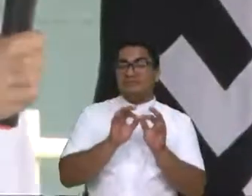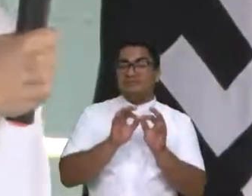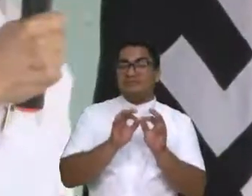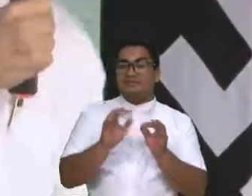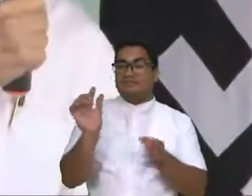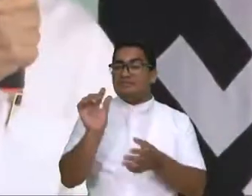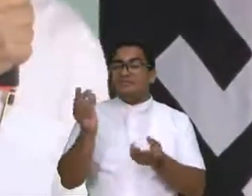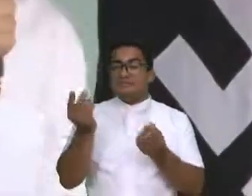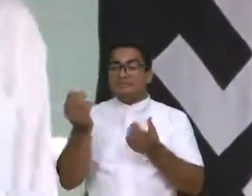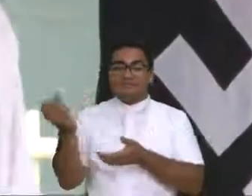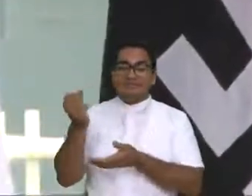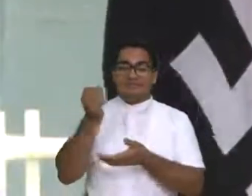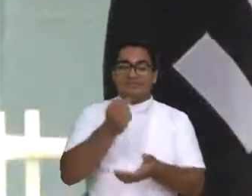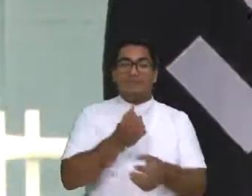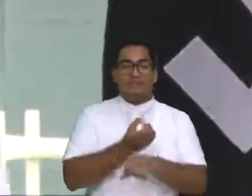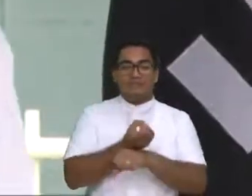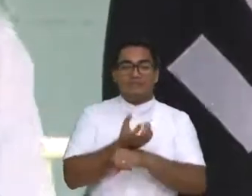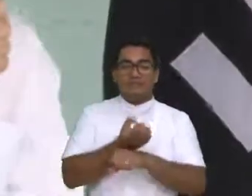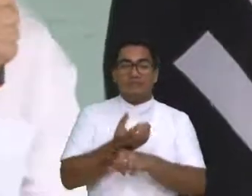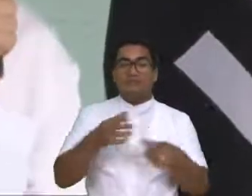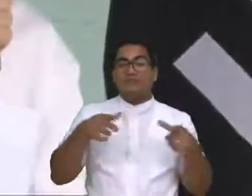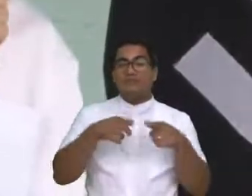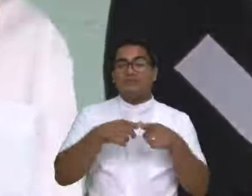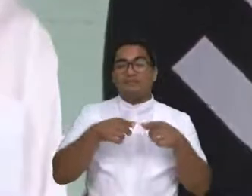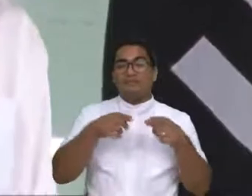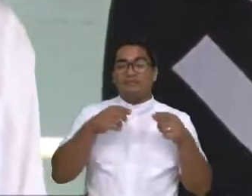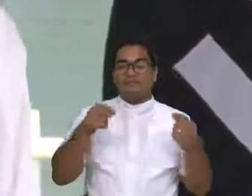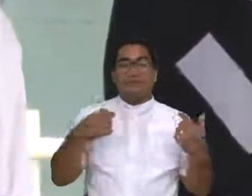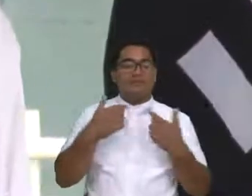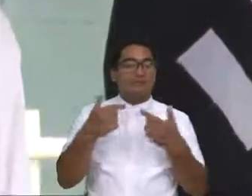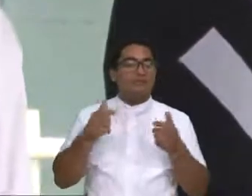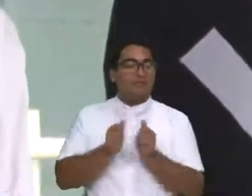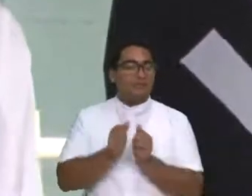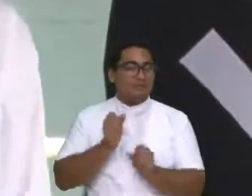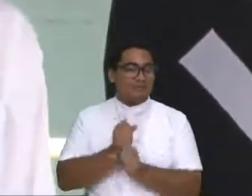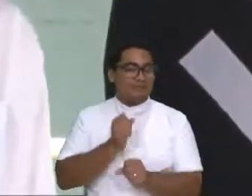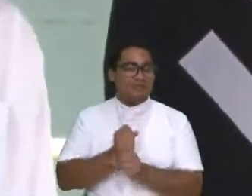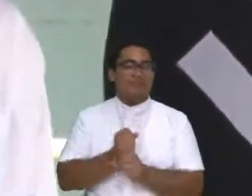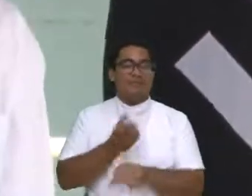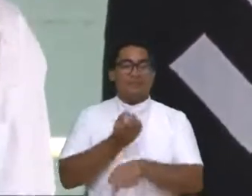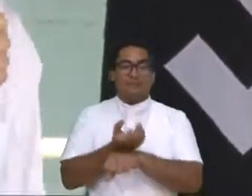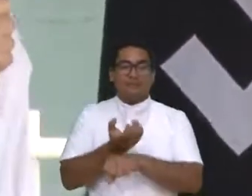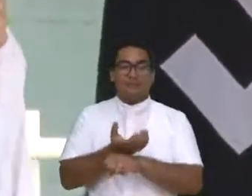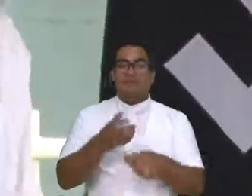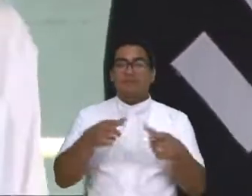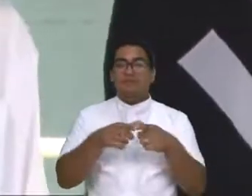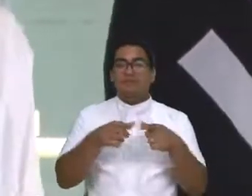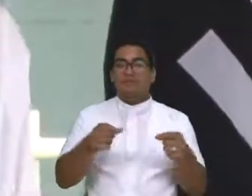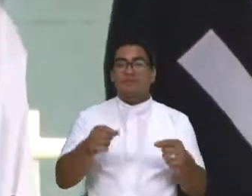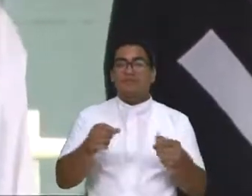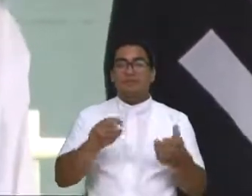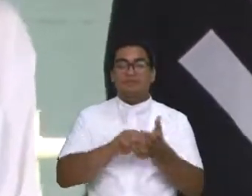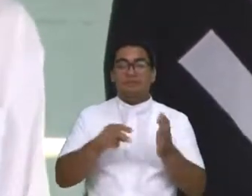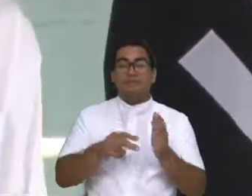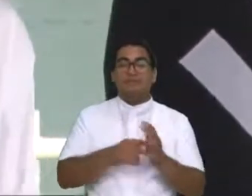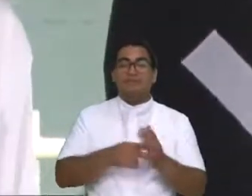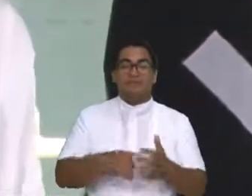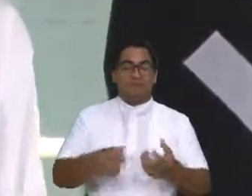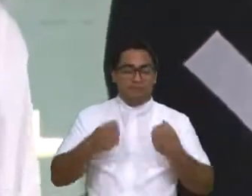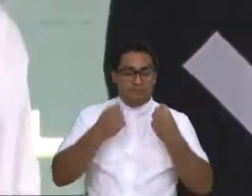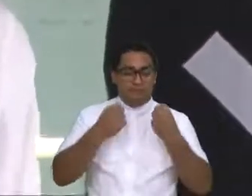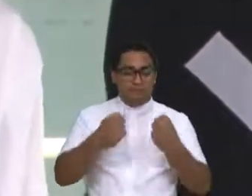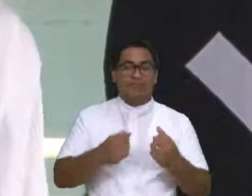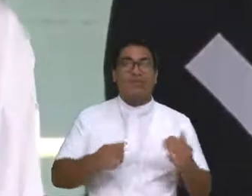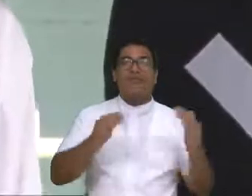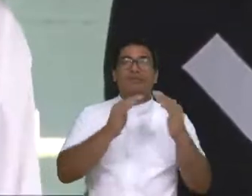creo que la alcaldía de Managua, este equipo, va a fortalecer muchas